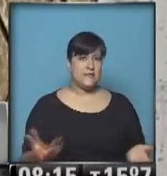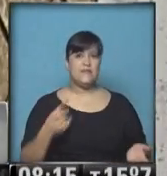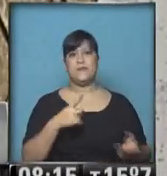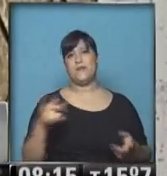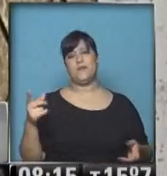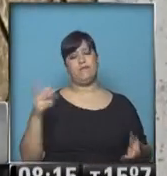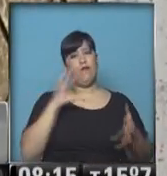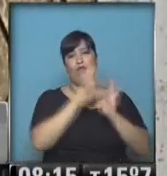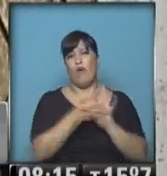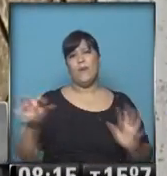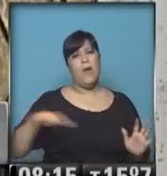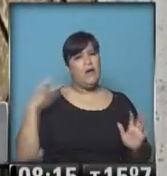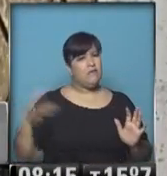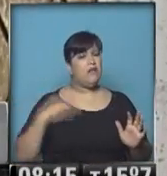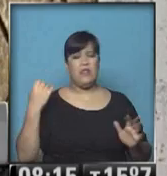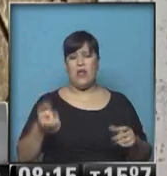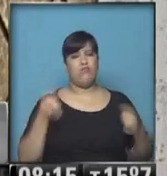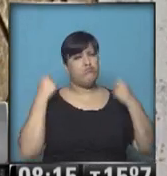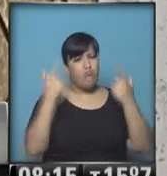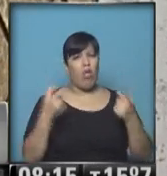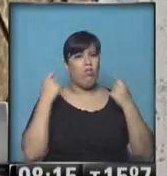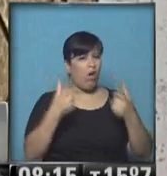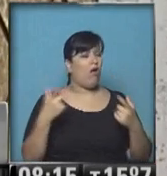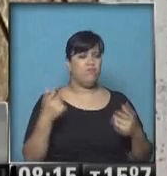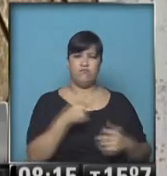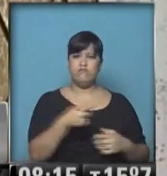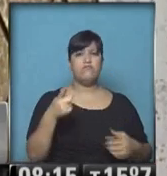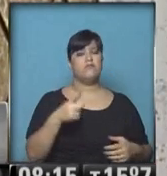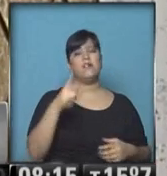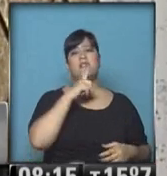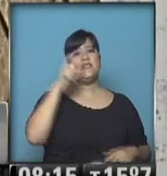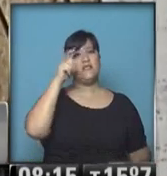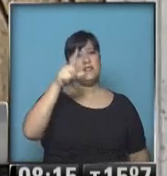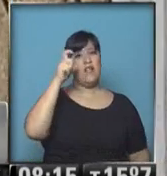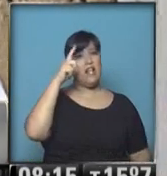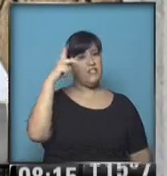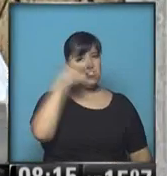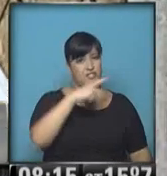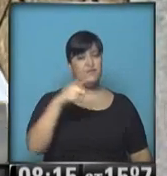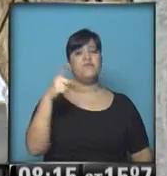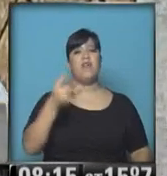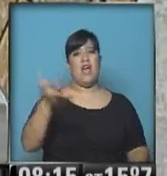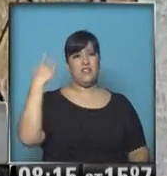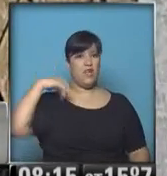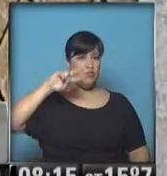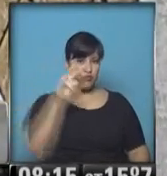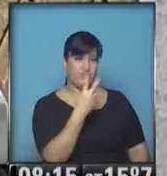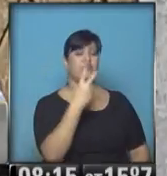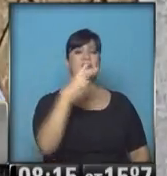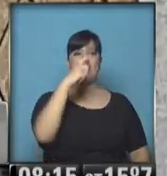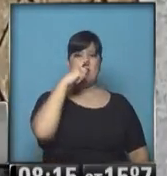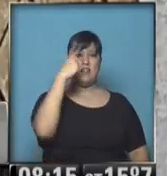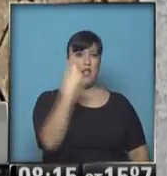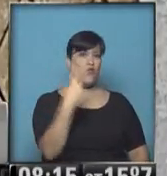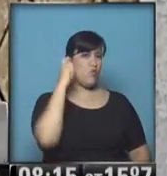vida rica que le aportado al fútbol roberto la oveja tels que ayer recordamos que falleció a los 71